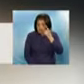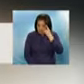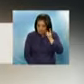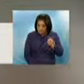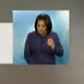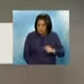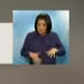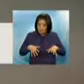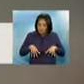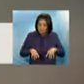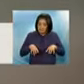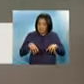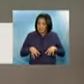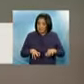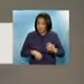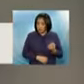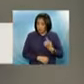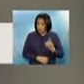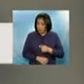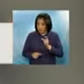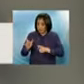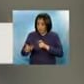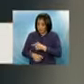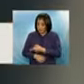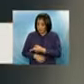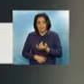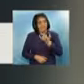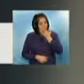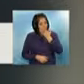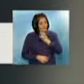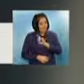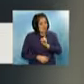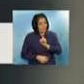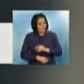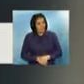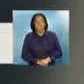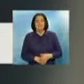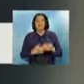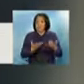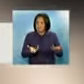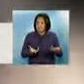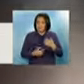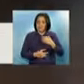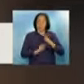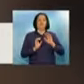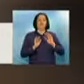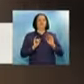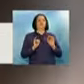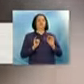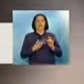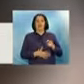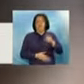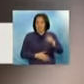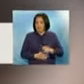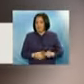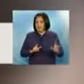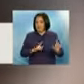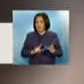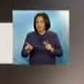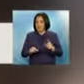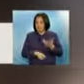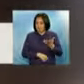los masajes relajantes son solo para humanos, se equivoca. Bien acomodadito, campeón está